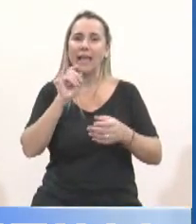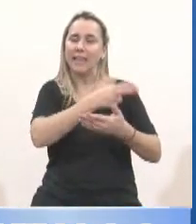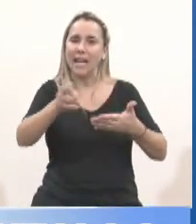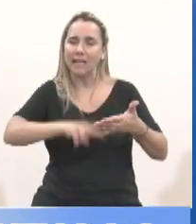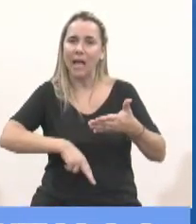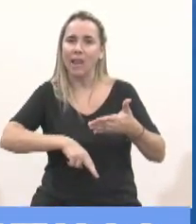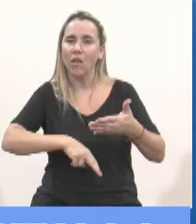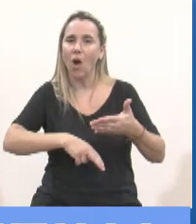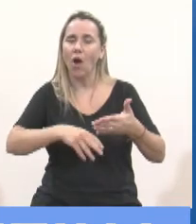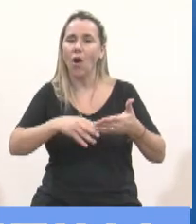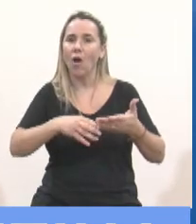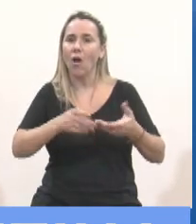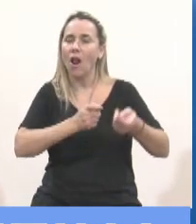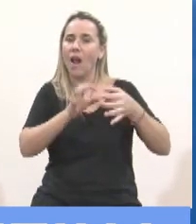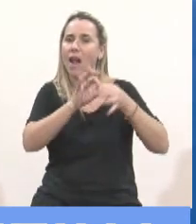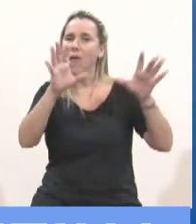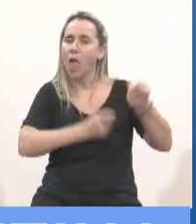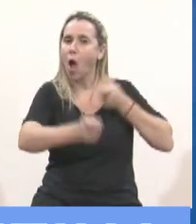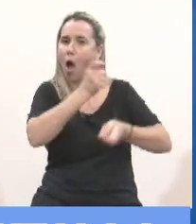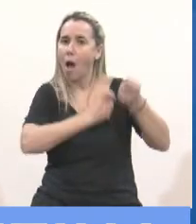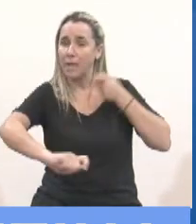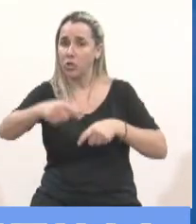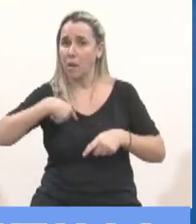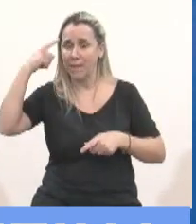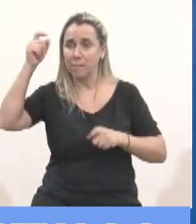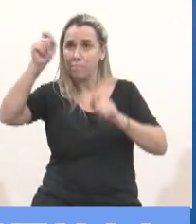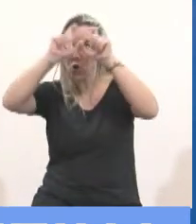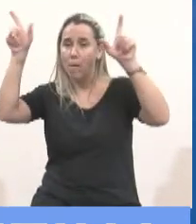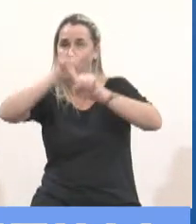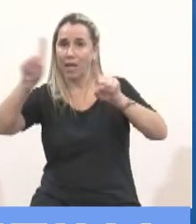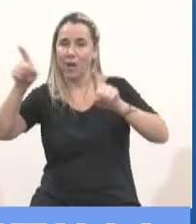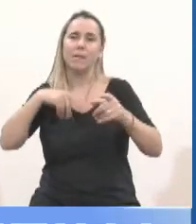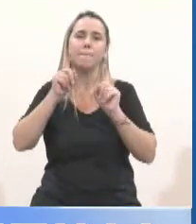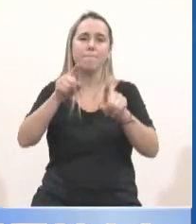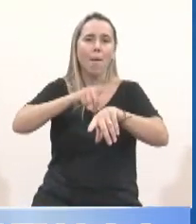con Mao Zedong. Yo creo que nunca imaginó, porque ellos hicieron eso por el mercado chino.